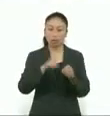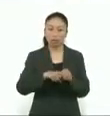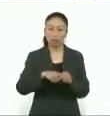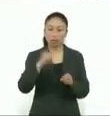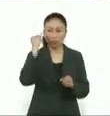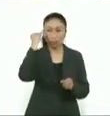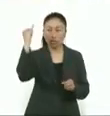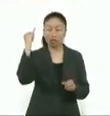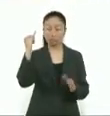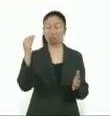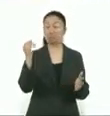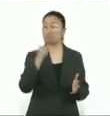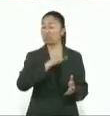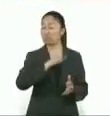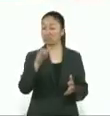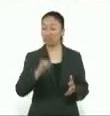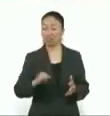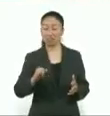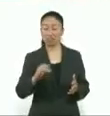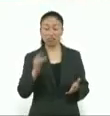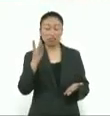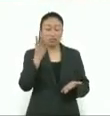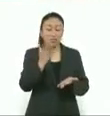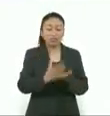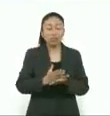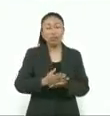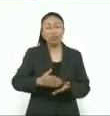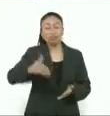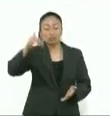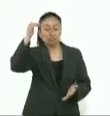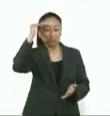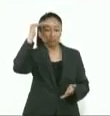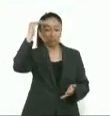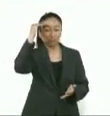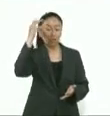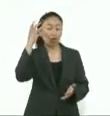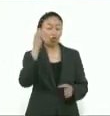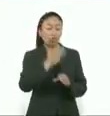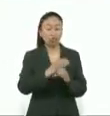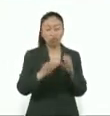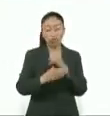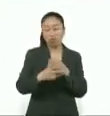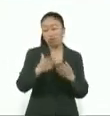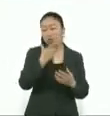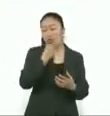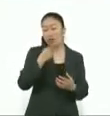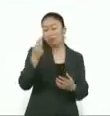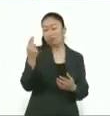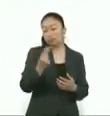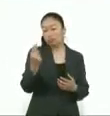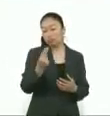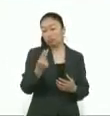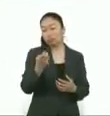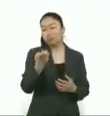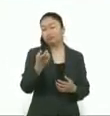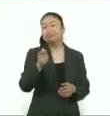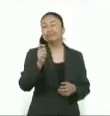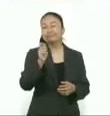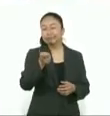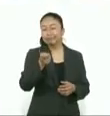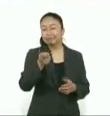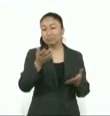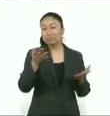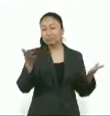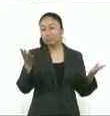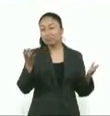tuvieran ellos las comodidades y lo que el hombre necesita. Son nada más símbolos, pero que